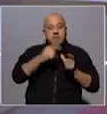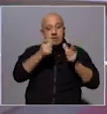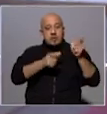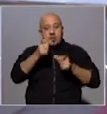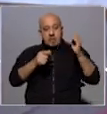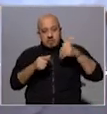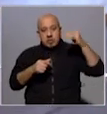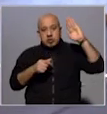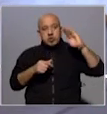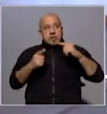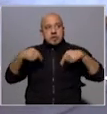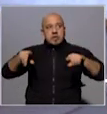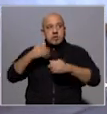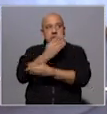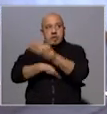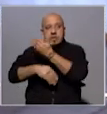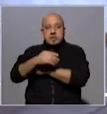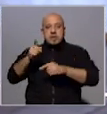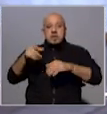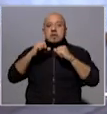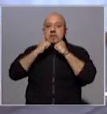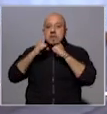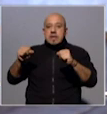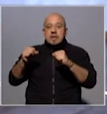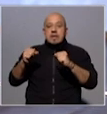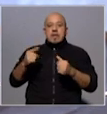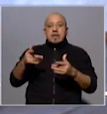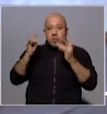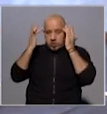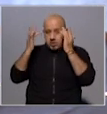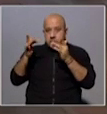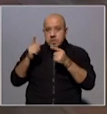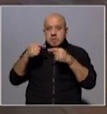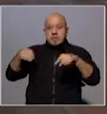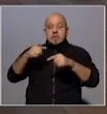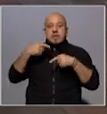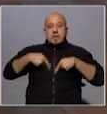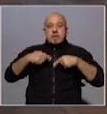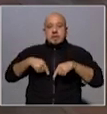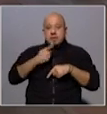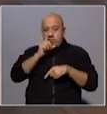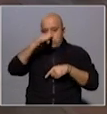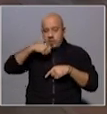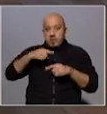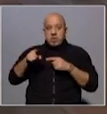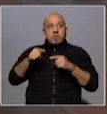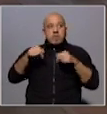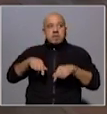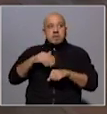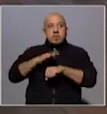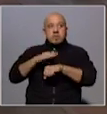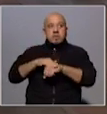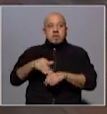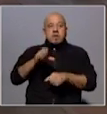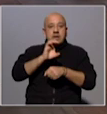mayores y atención a personas con discapacidad y la secretaría de educación física deporte y recreación de la intendencia de montevideo estarán a cargo de las